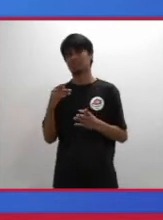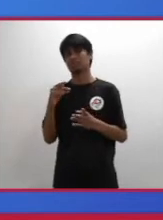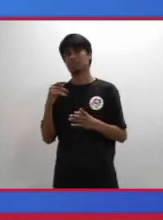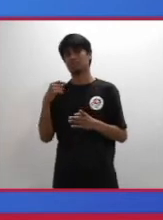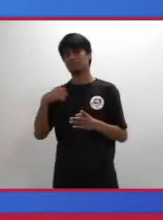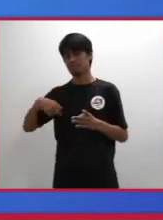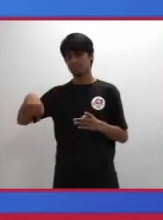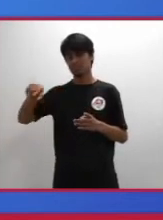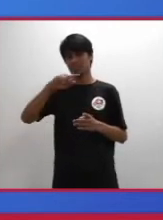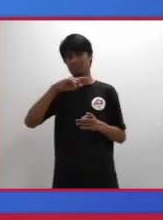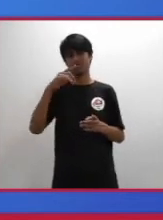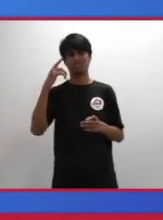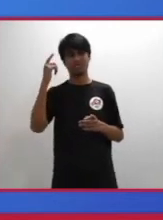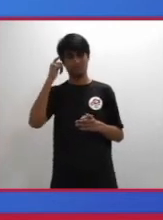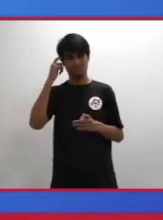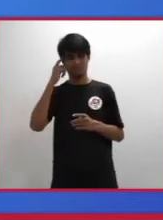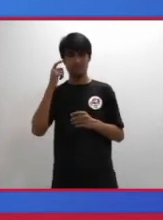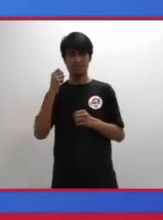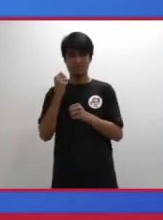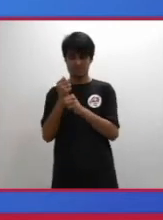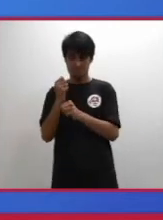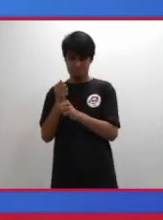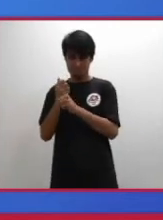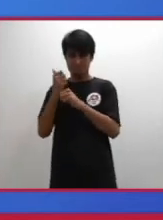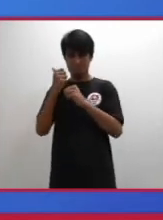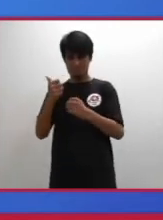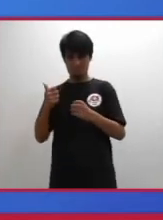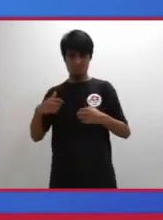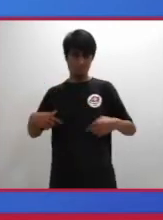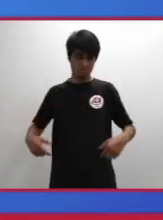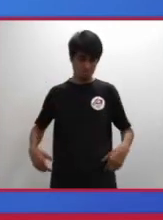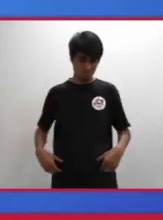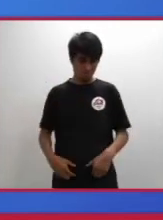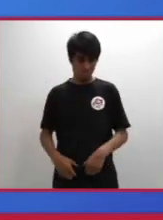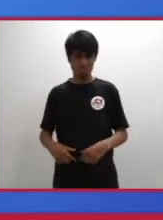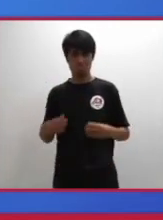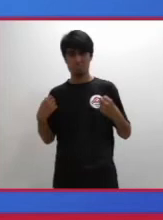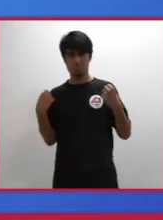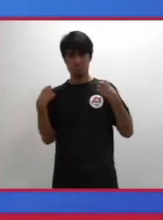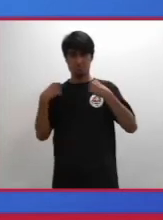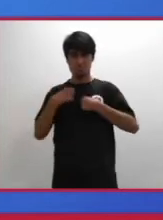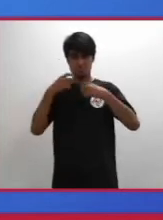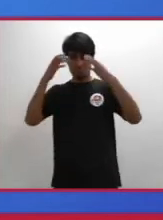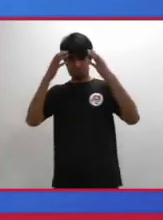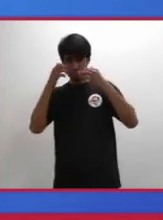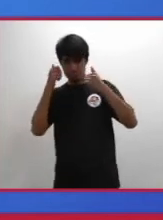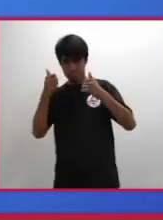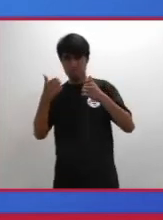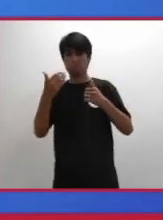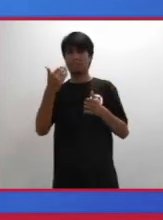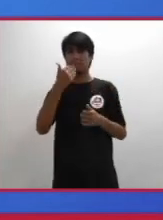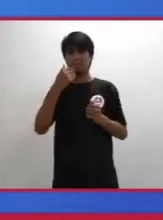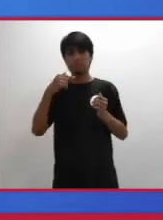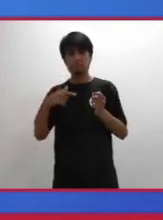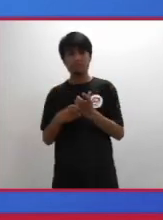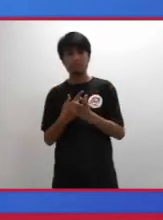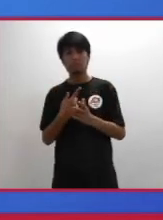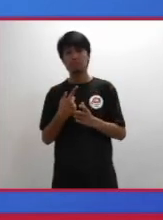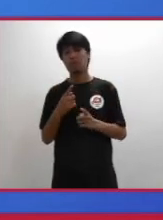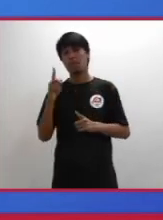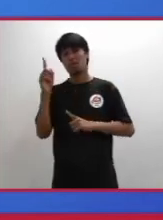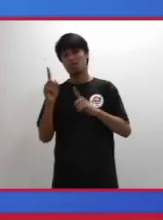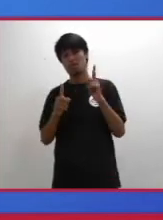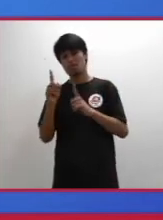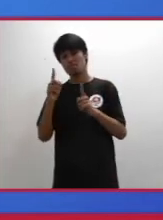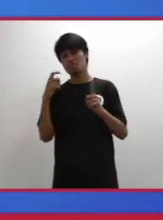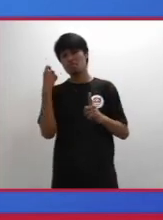evidentemente tenemos el plan de trabajo, tenemos las medidas de seguridad, pero quizás algo